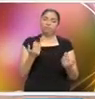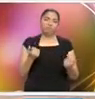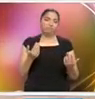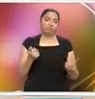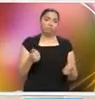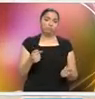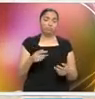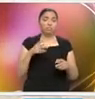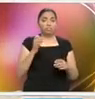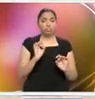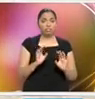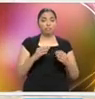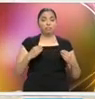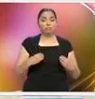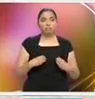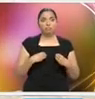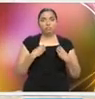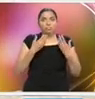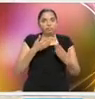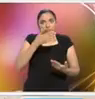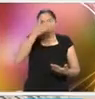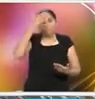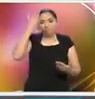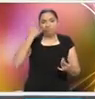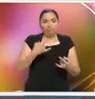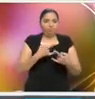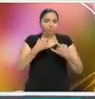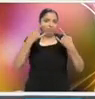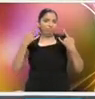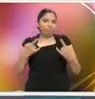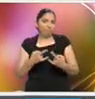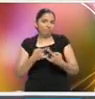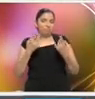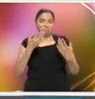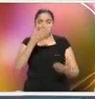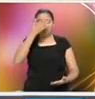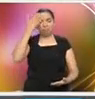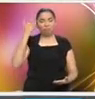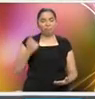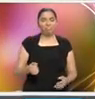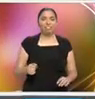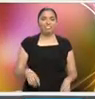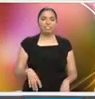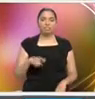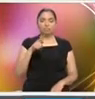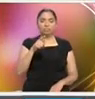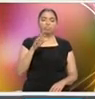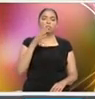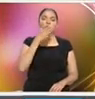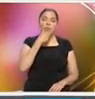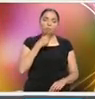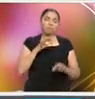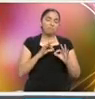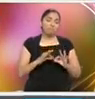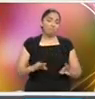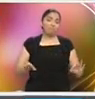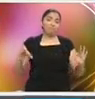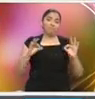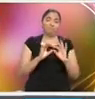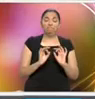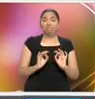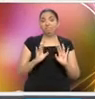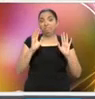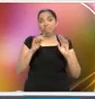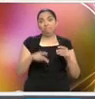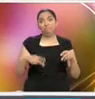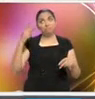Shakespeare que se pierde completamente del mapa y no se sabe realmente qué está haciendo. Y momentos, ¿verdad? Sí, del autor más grande, pocos se sabe. Sí, de repente dicen, pues se fue a Londres